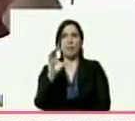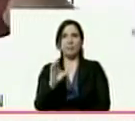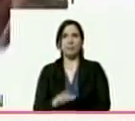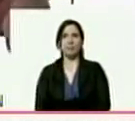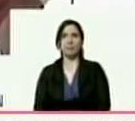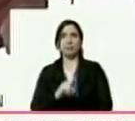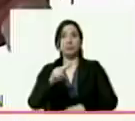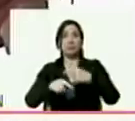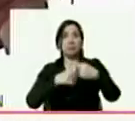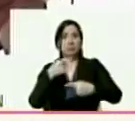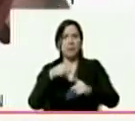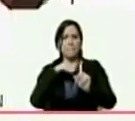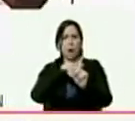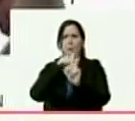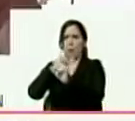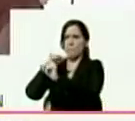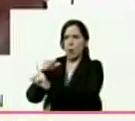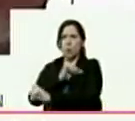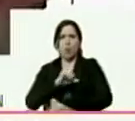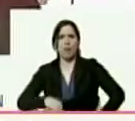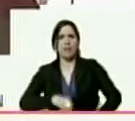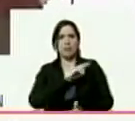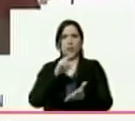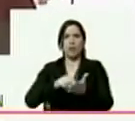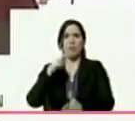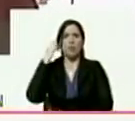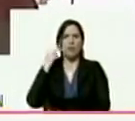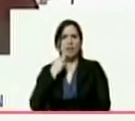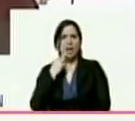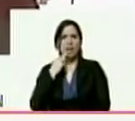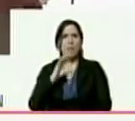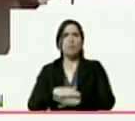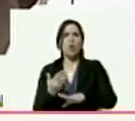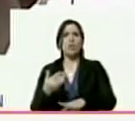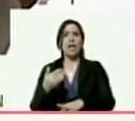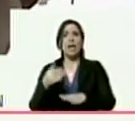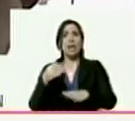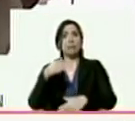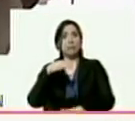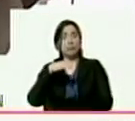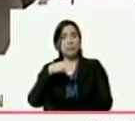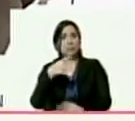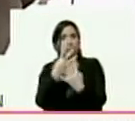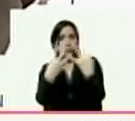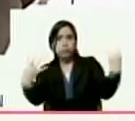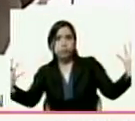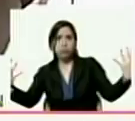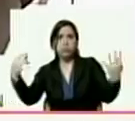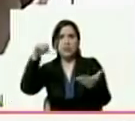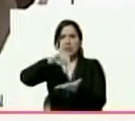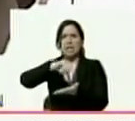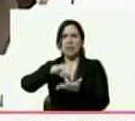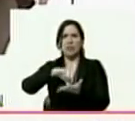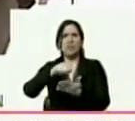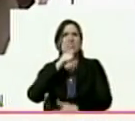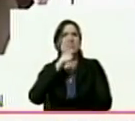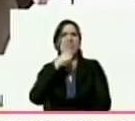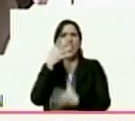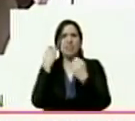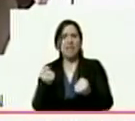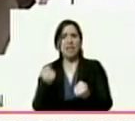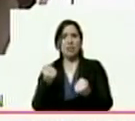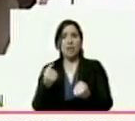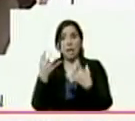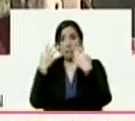Después que atacaron a la Guardia Nacional por estar en el centro. ¿Quién los entiende? Que los entienda Trump, porque a nosotros no nos